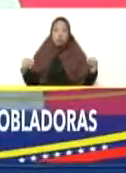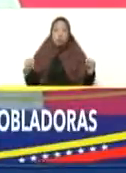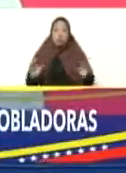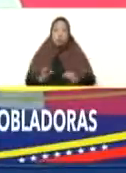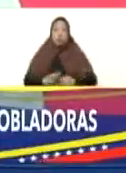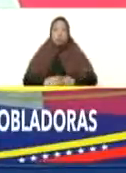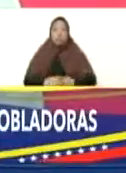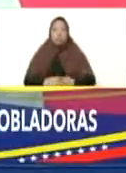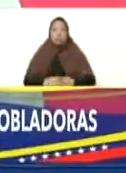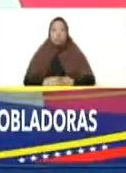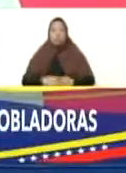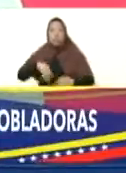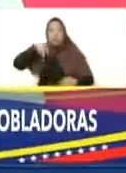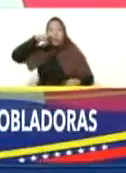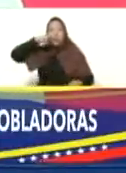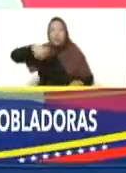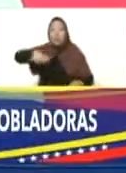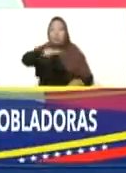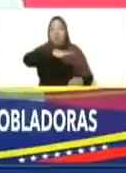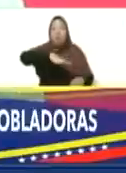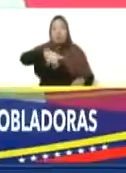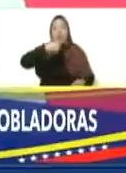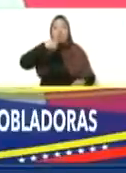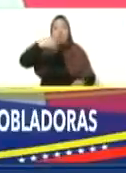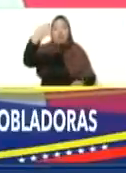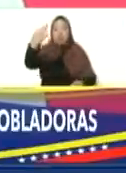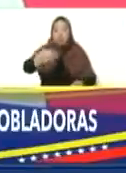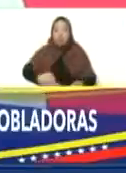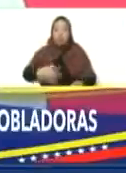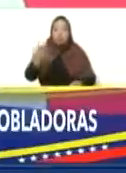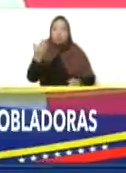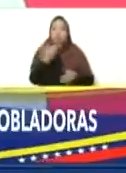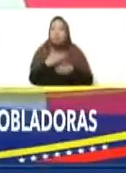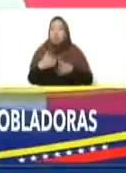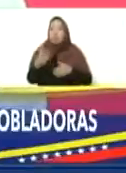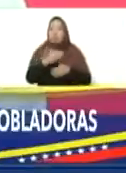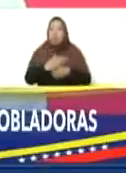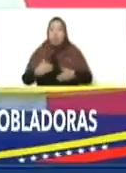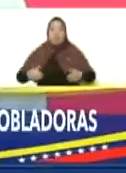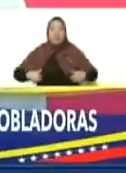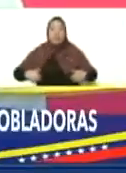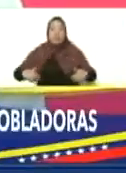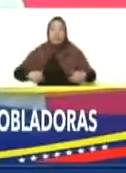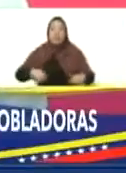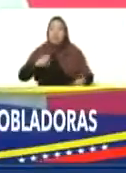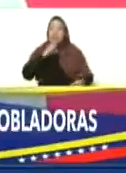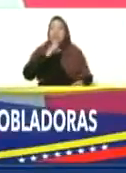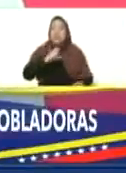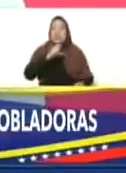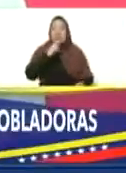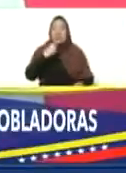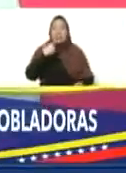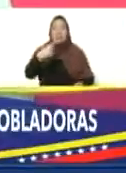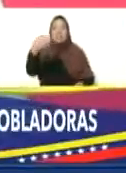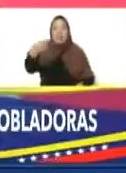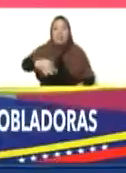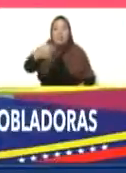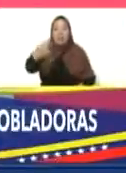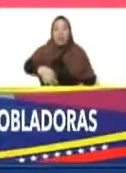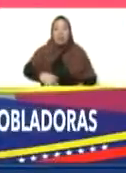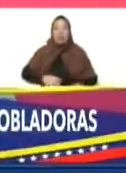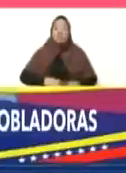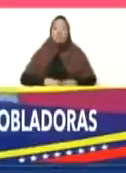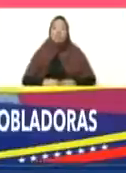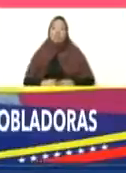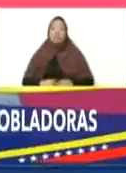porque el pueblo que decirles siempre la verdad no importa lo duro y difícil de lo que digamos hay que decirles la verdad